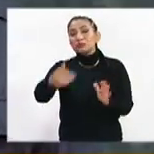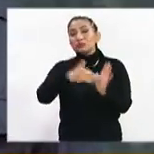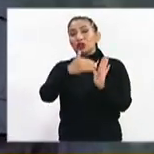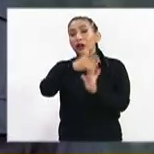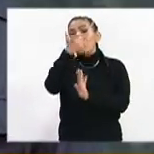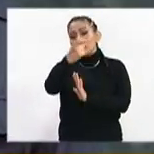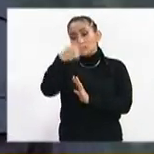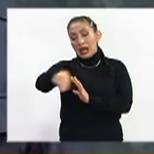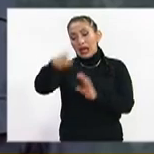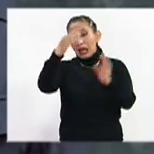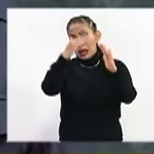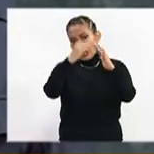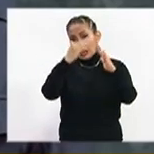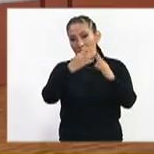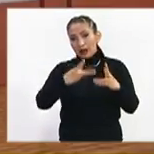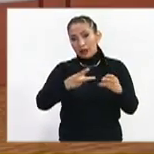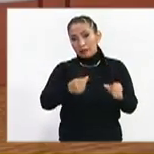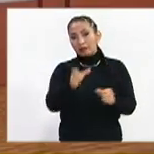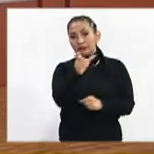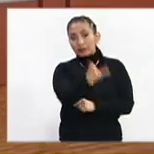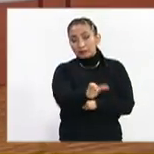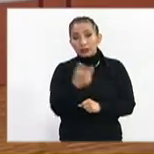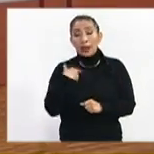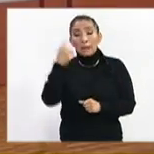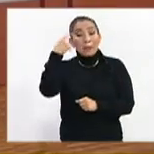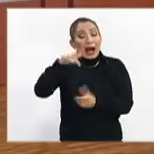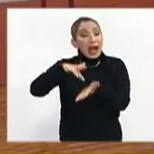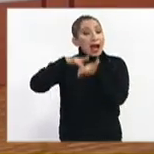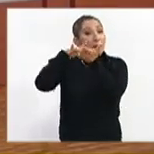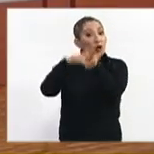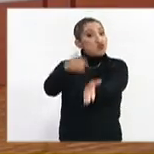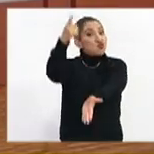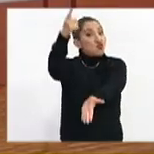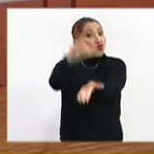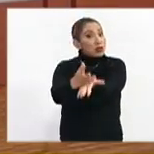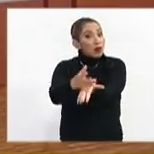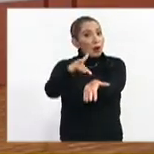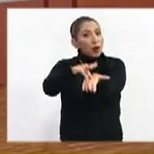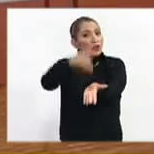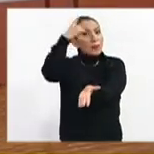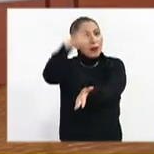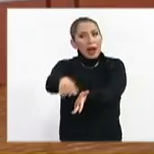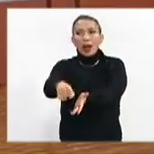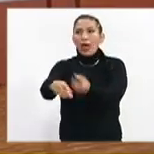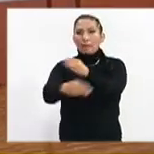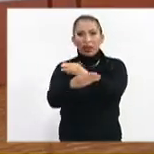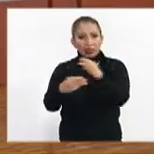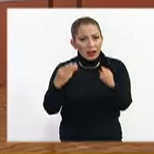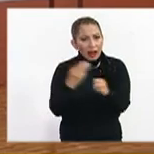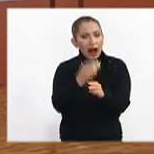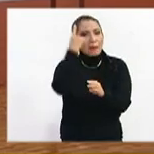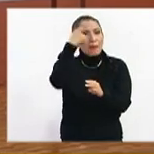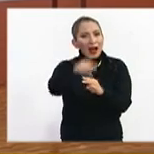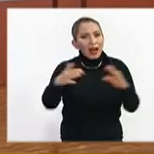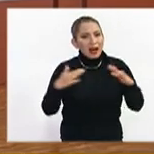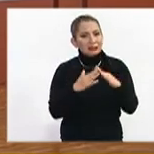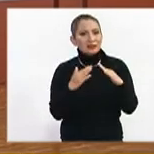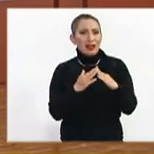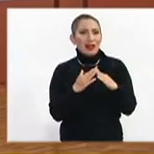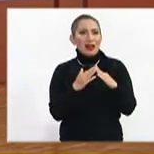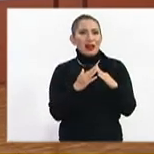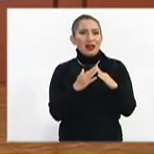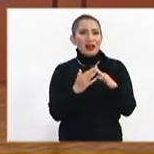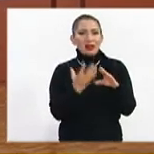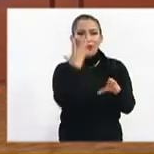de pesos en este tipo de monedero electrónico. Solo en apoyo a recursos para la vivienda, sea